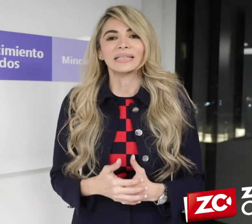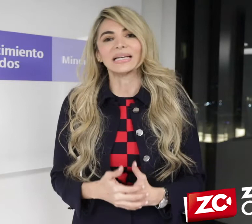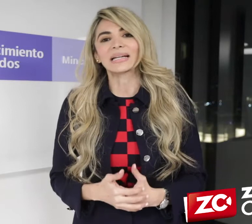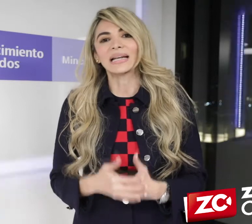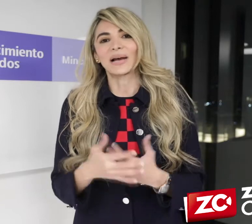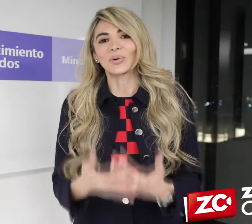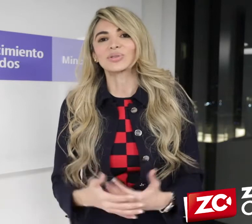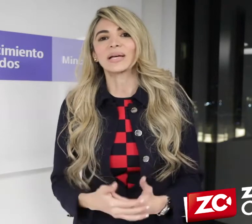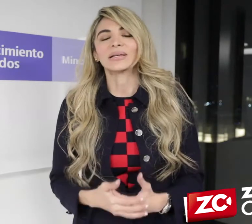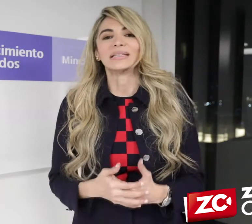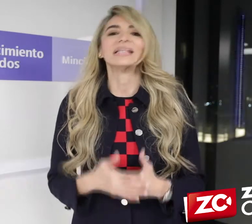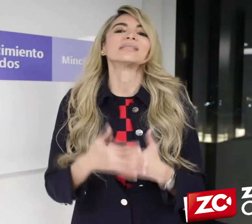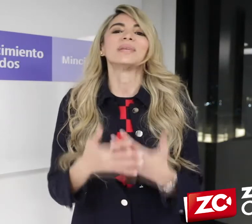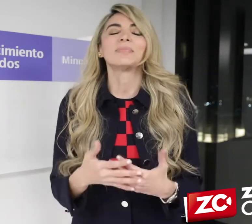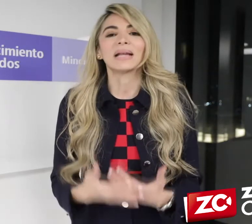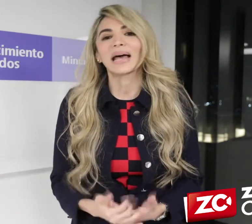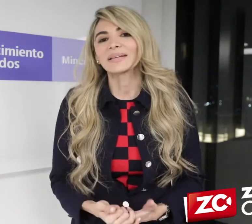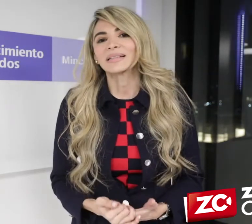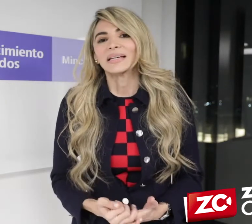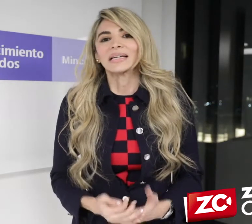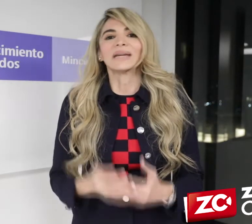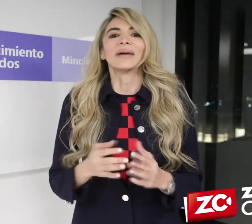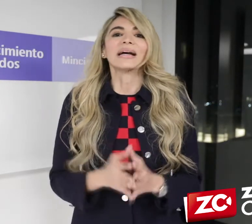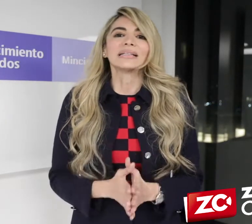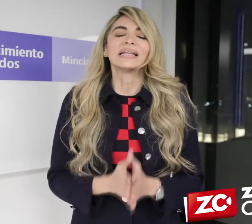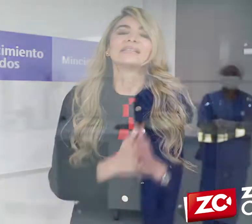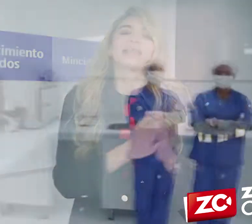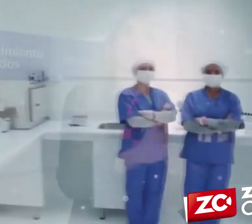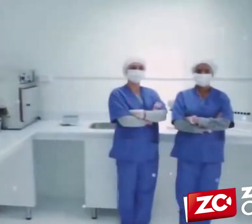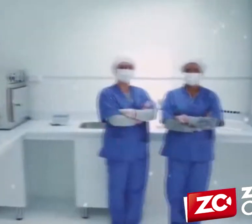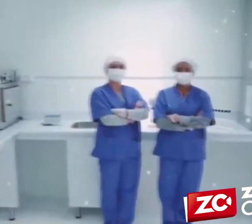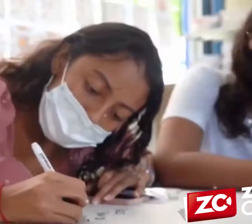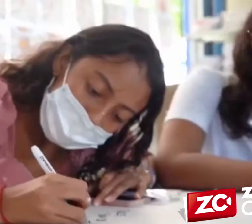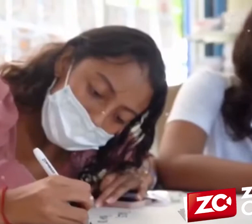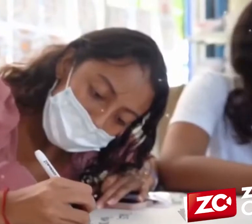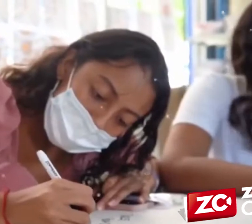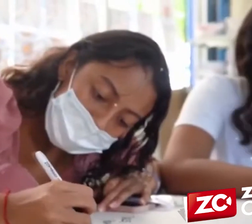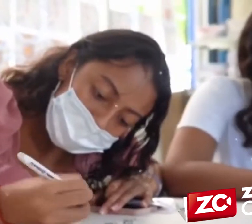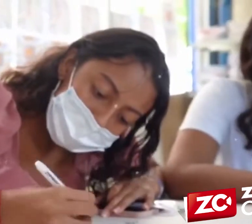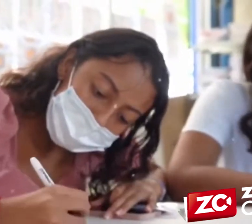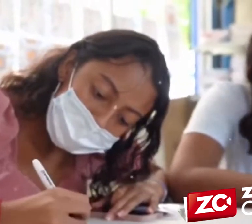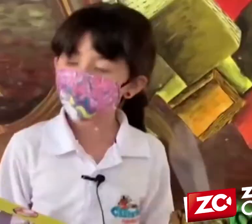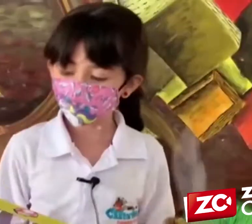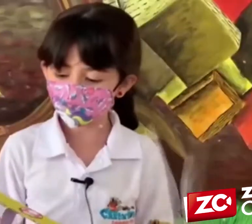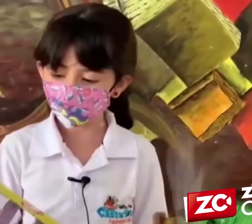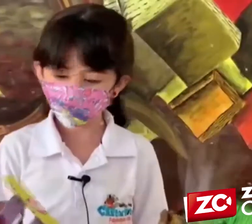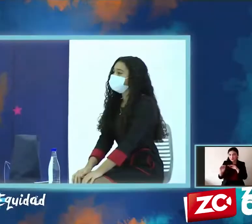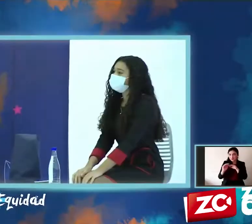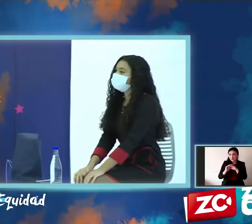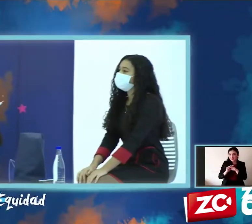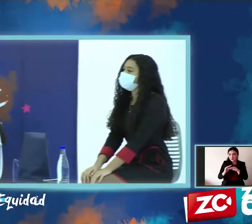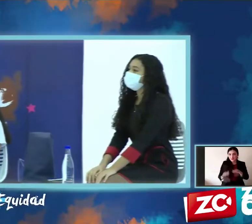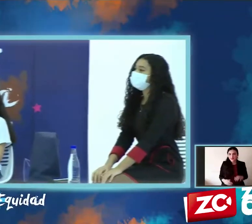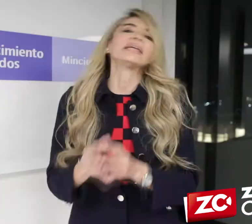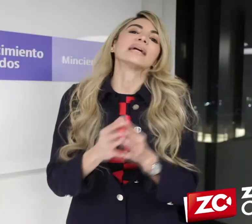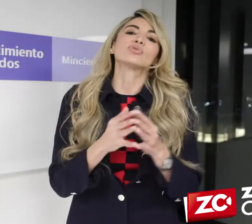tierra en la costa 10.000 peladas que van desde los 18 y 28 años las que pueden participar